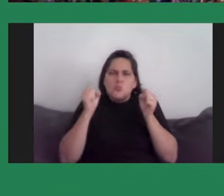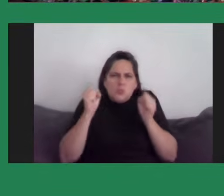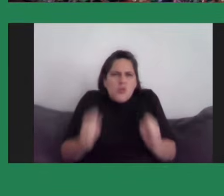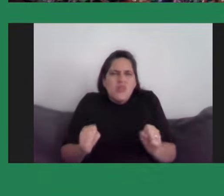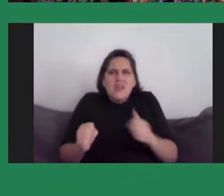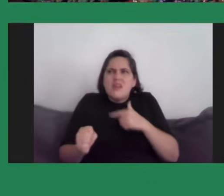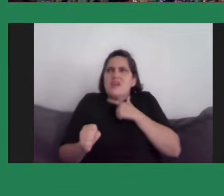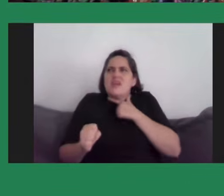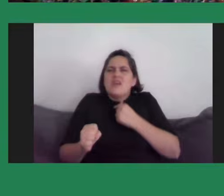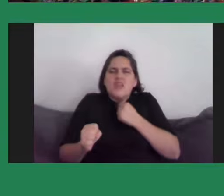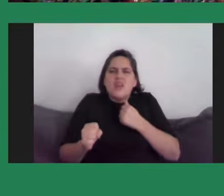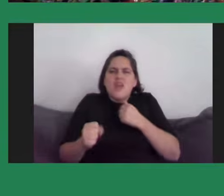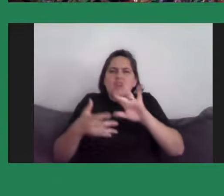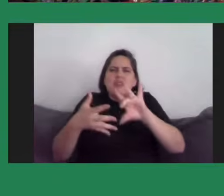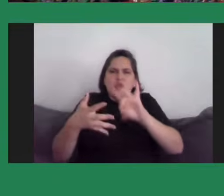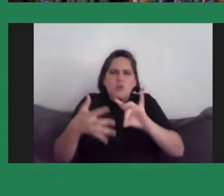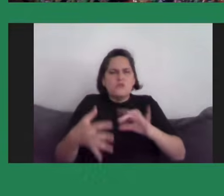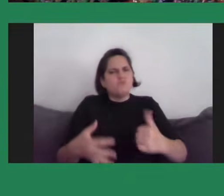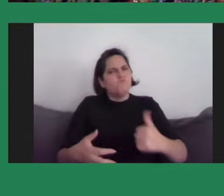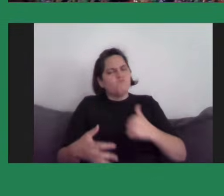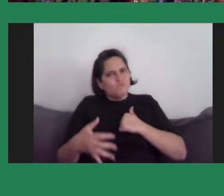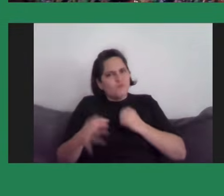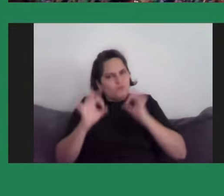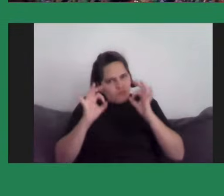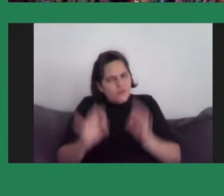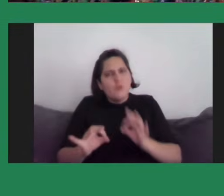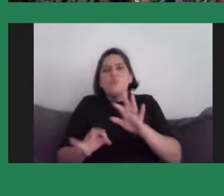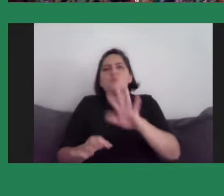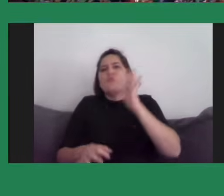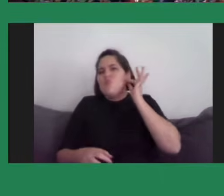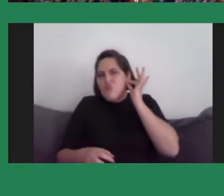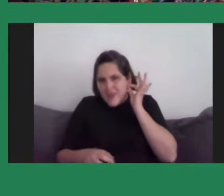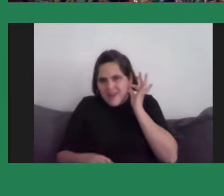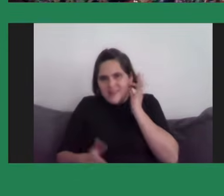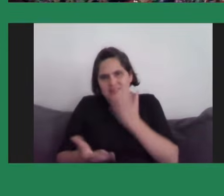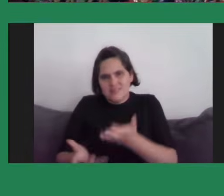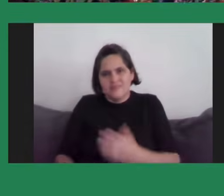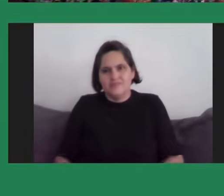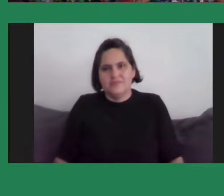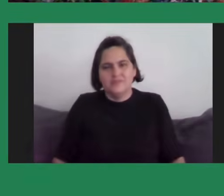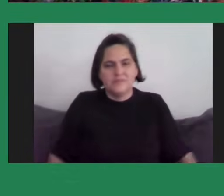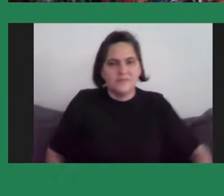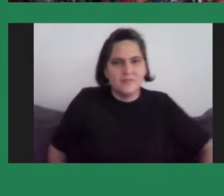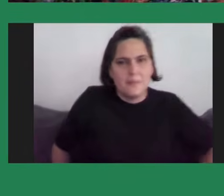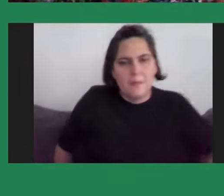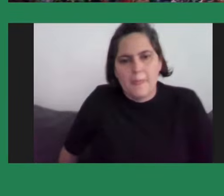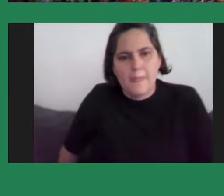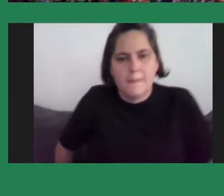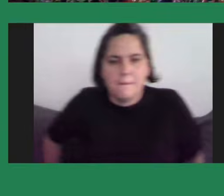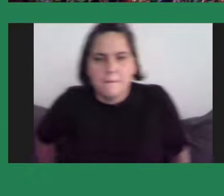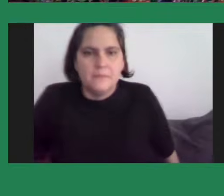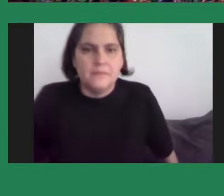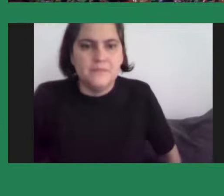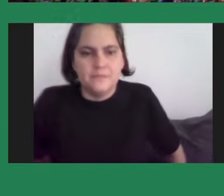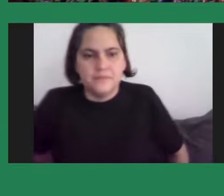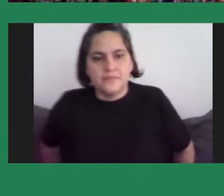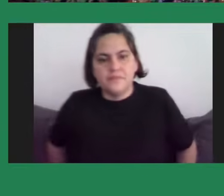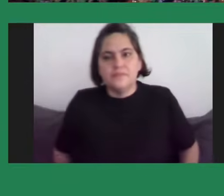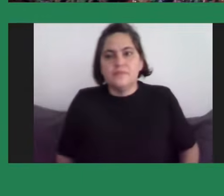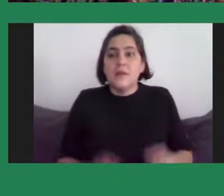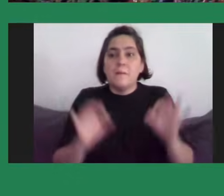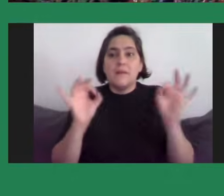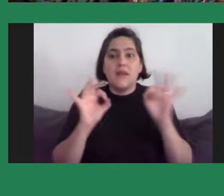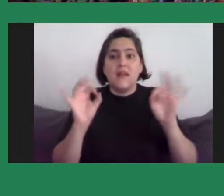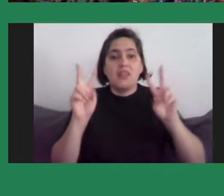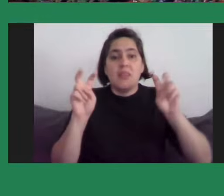un diagnóstico oportuno también en las mujeres. Y como decía, esto es un tema de salud, pero